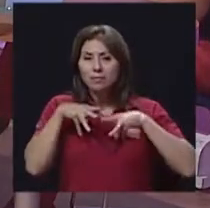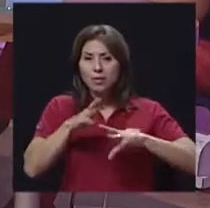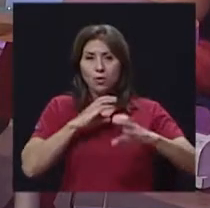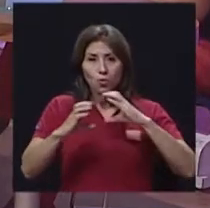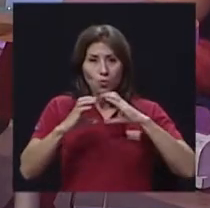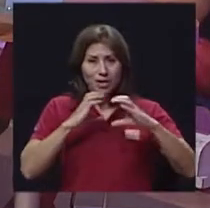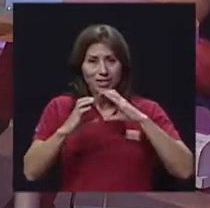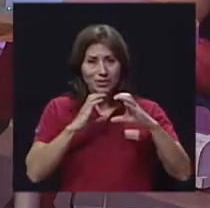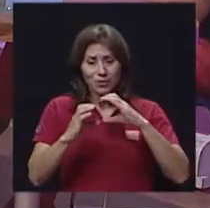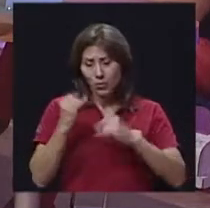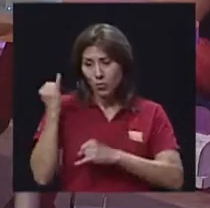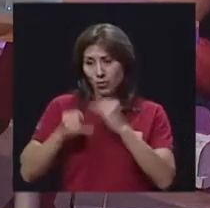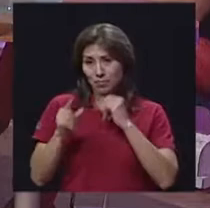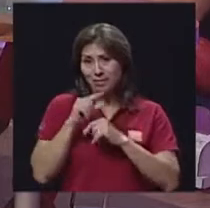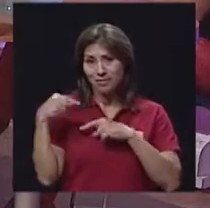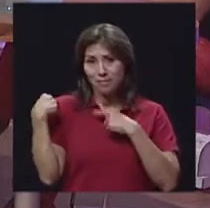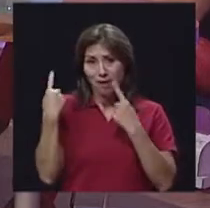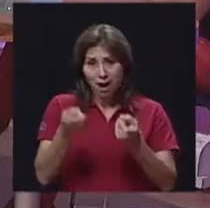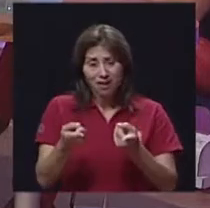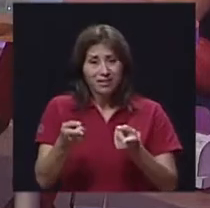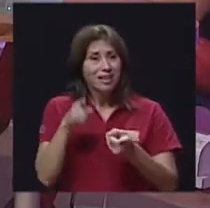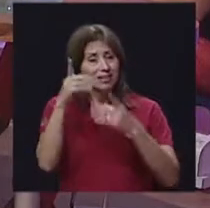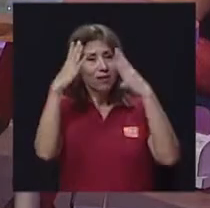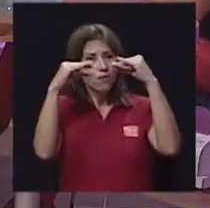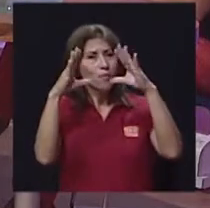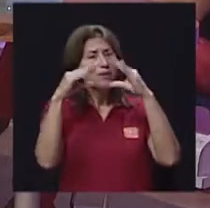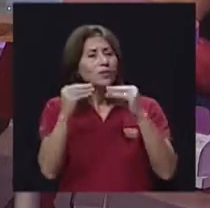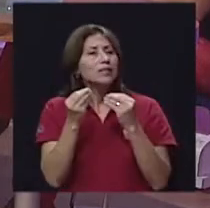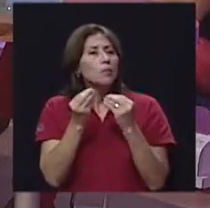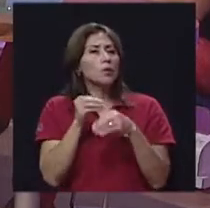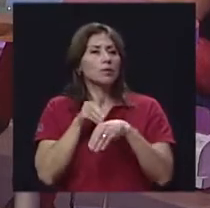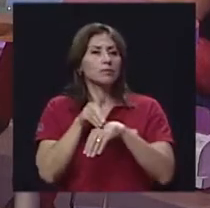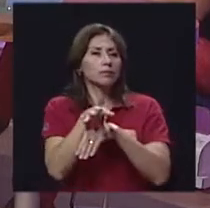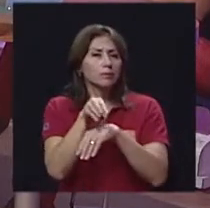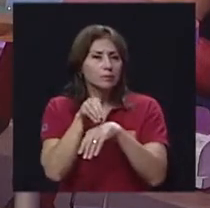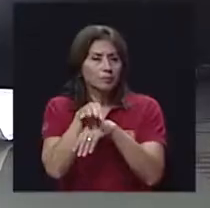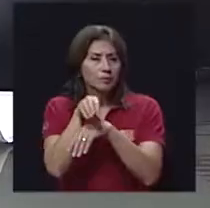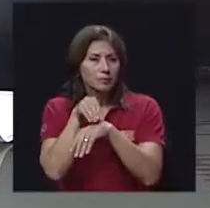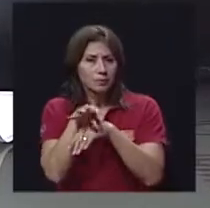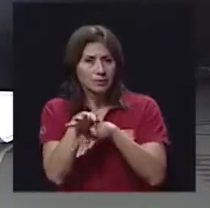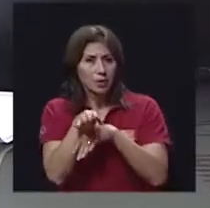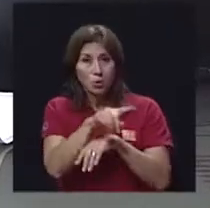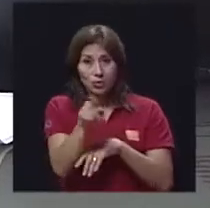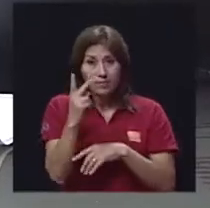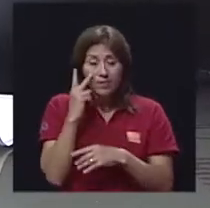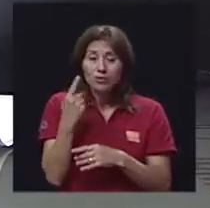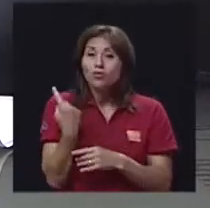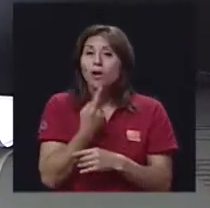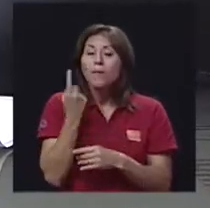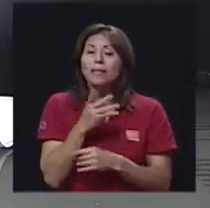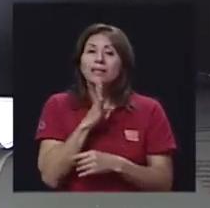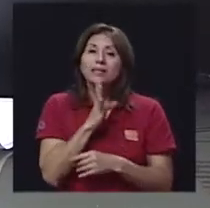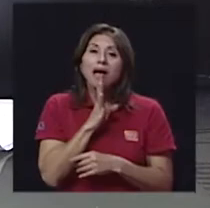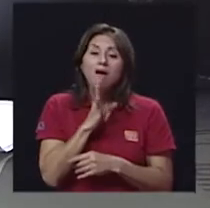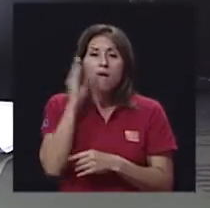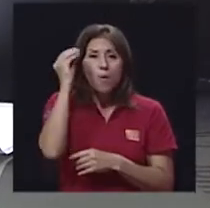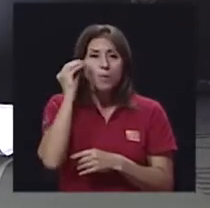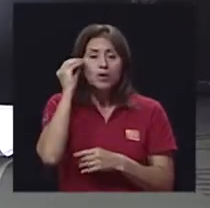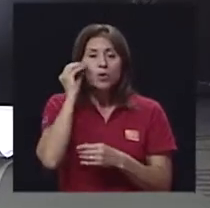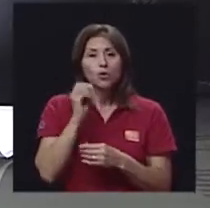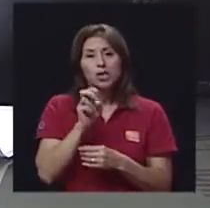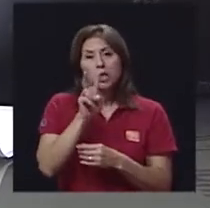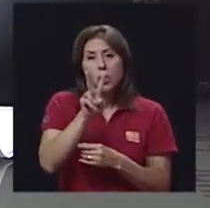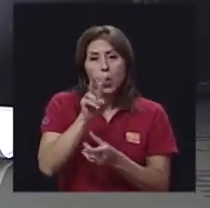sesgada. Si ustedes pudieron ver, se da nada más la versión de dos o tres personas que